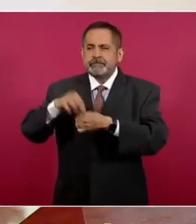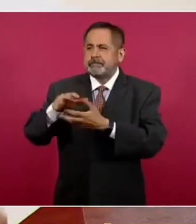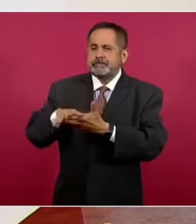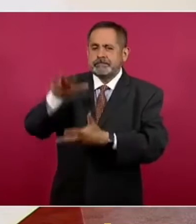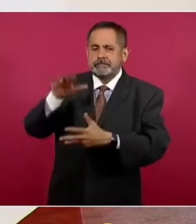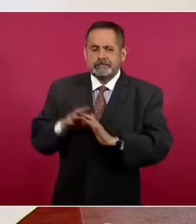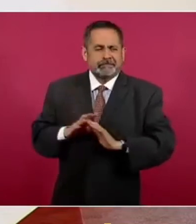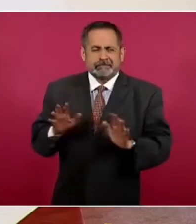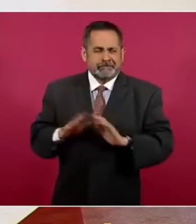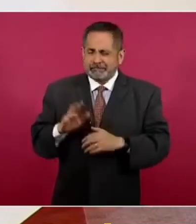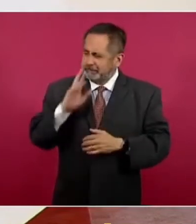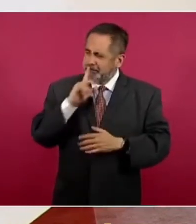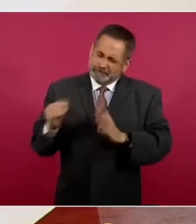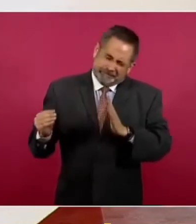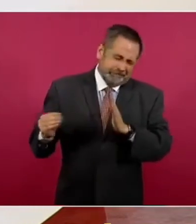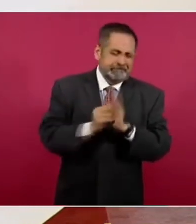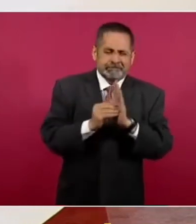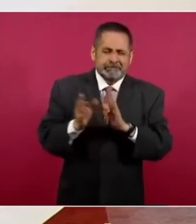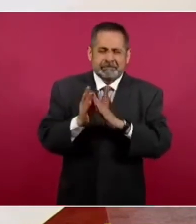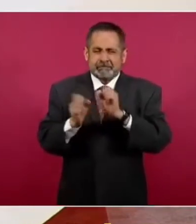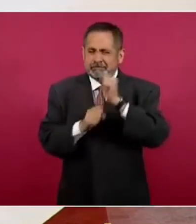quisieron que todo quedara en la Constitución.